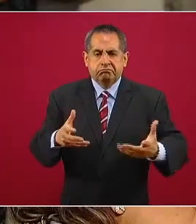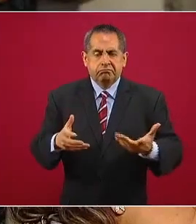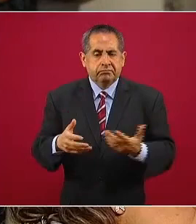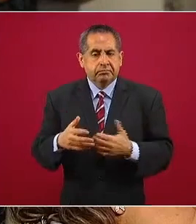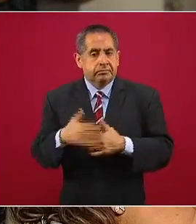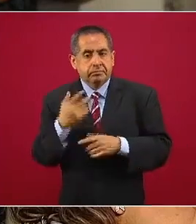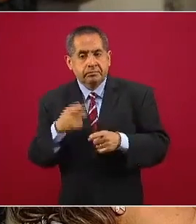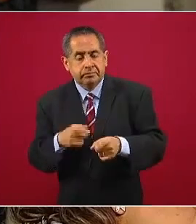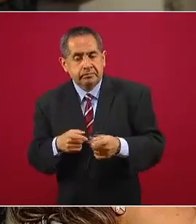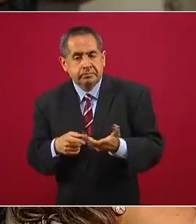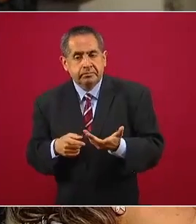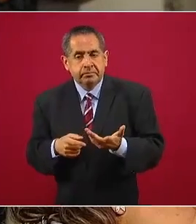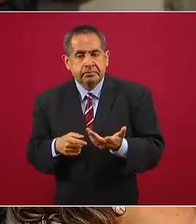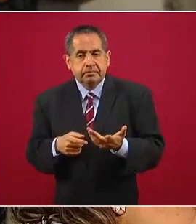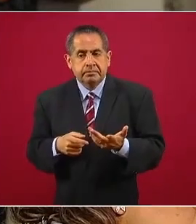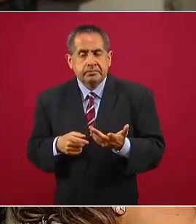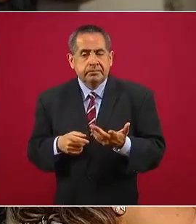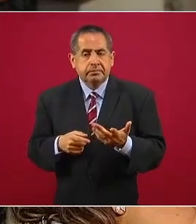porque